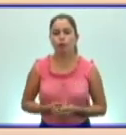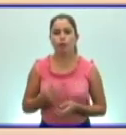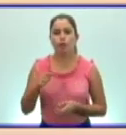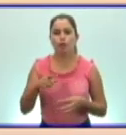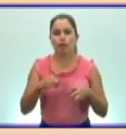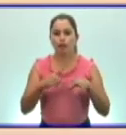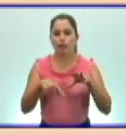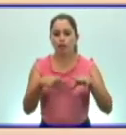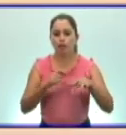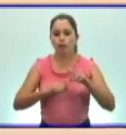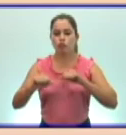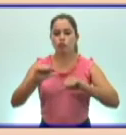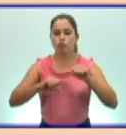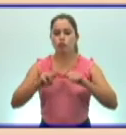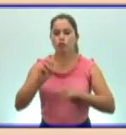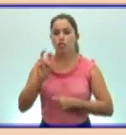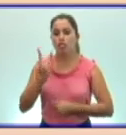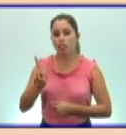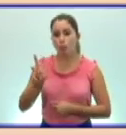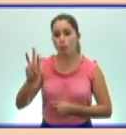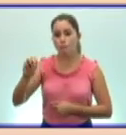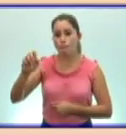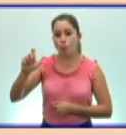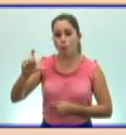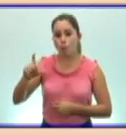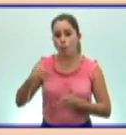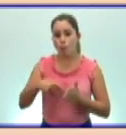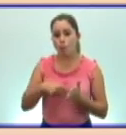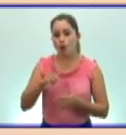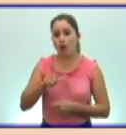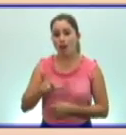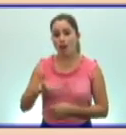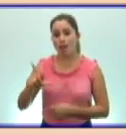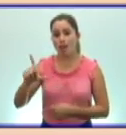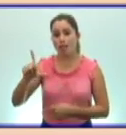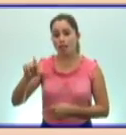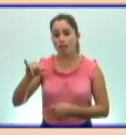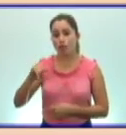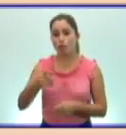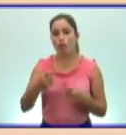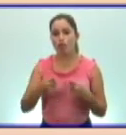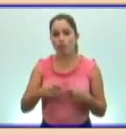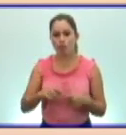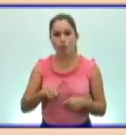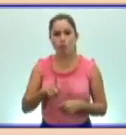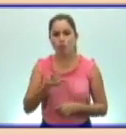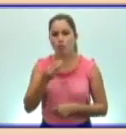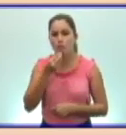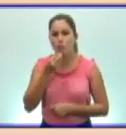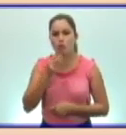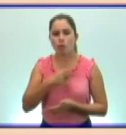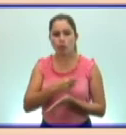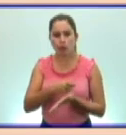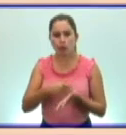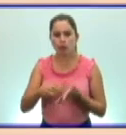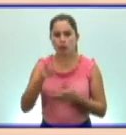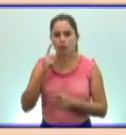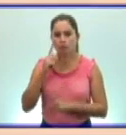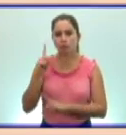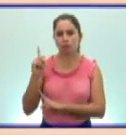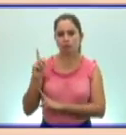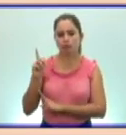disolución es 2 mol por litro. Y como les decía, también se puede escribir como aparece ahí,